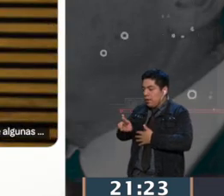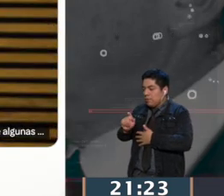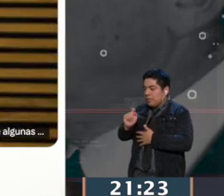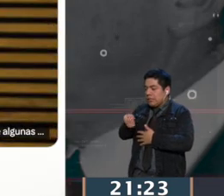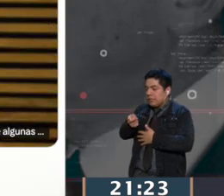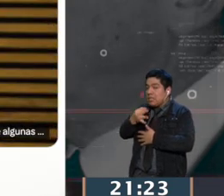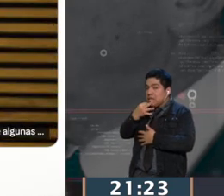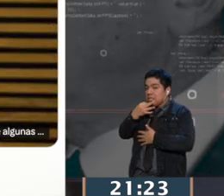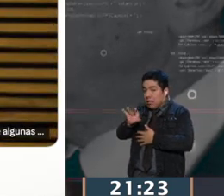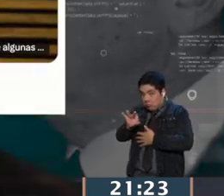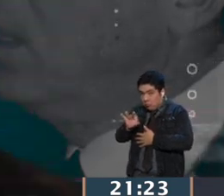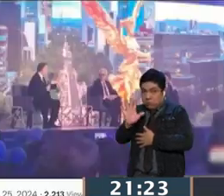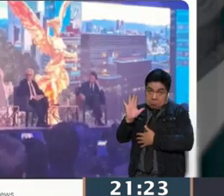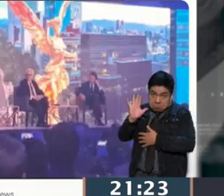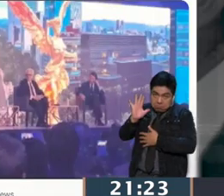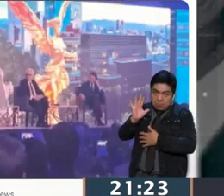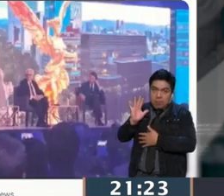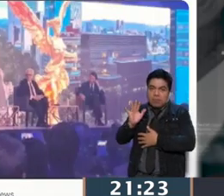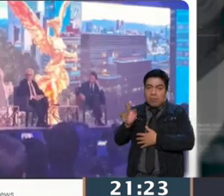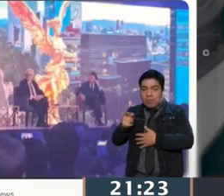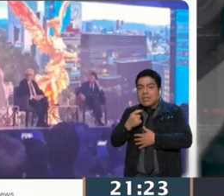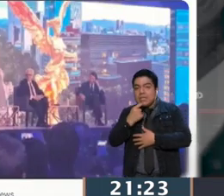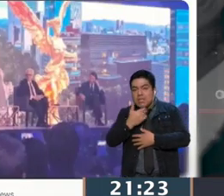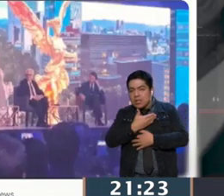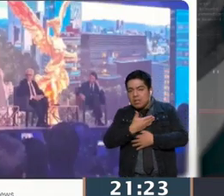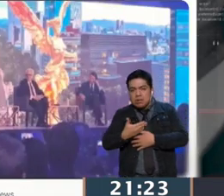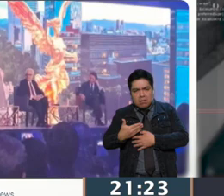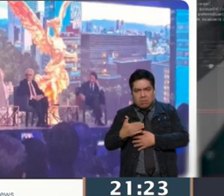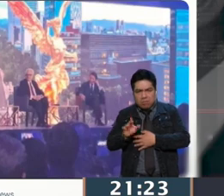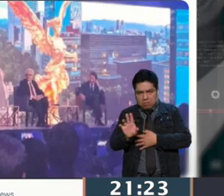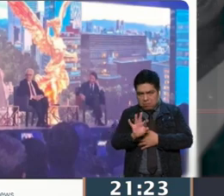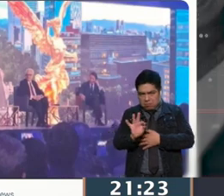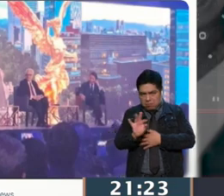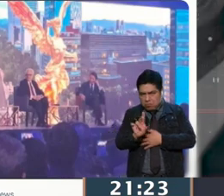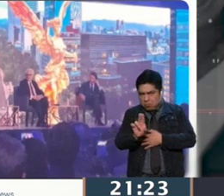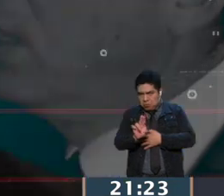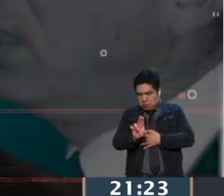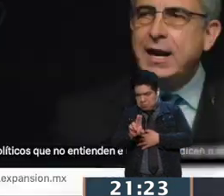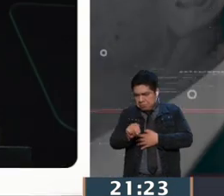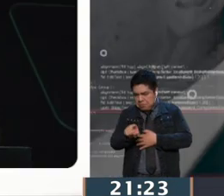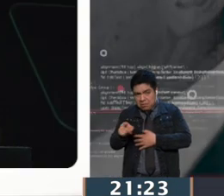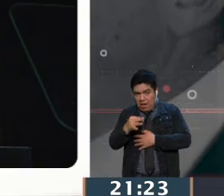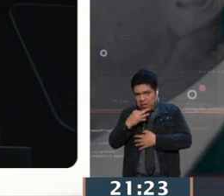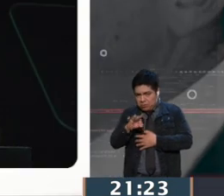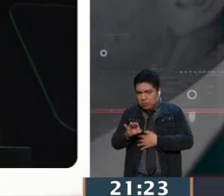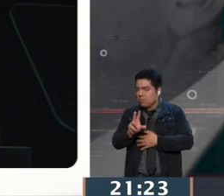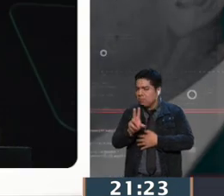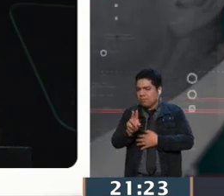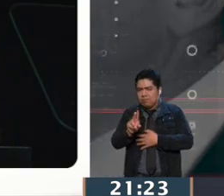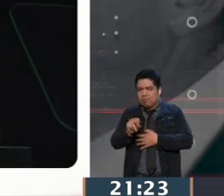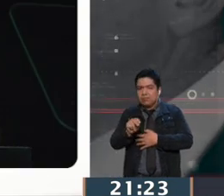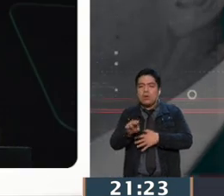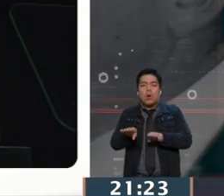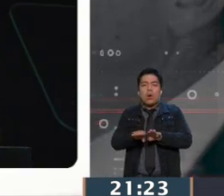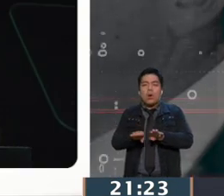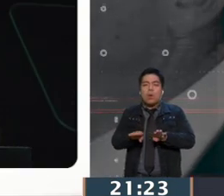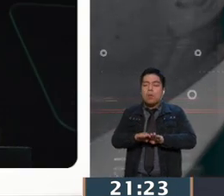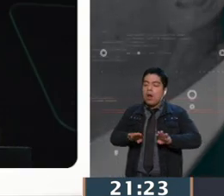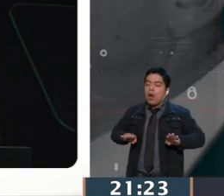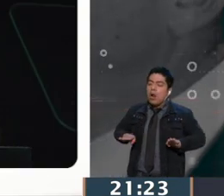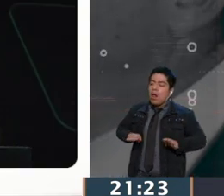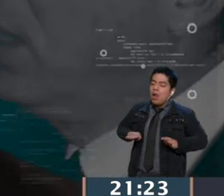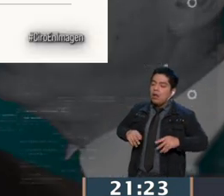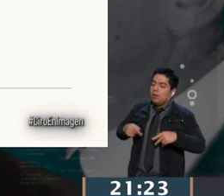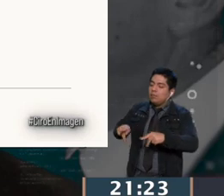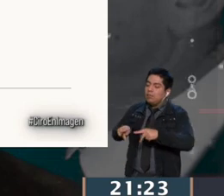insulto, a pesar de que el presidente López Obrador no ha utilizado esta palabra de esa manera, sino como adjetivo para señalar el